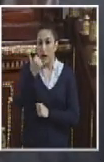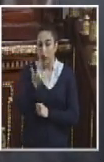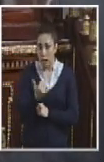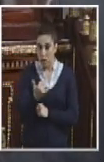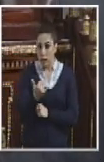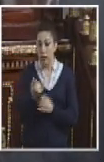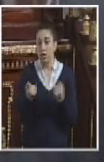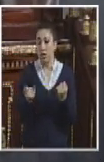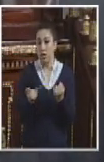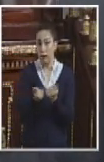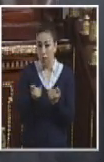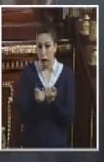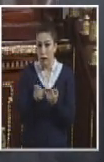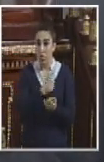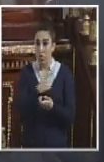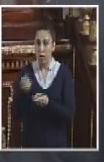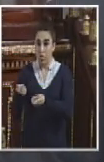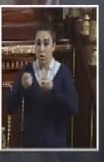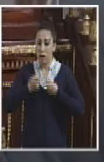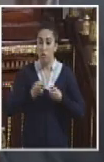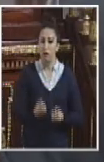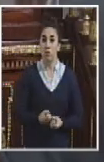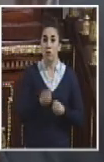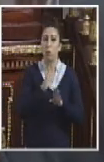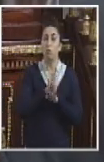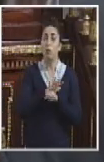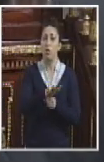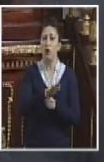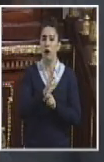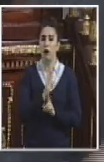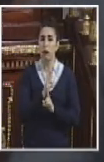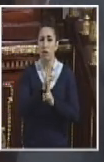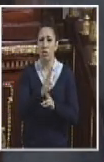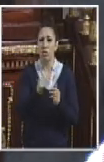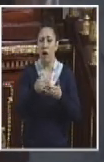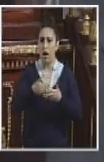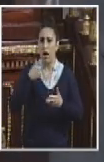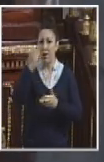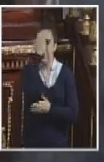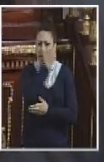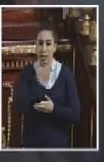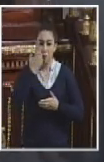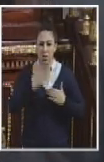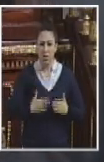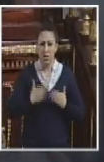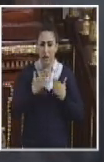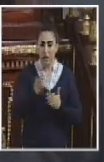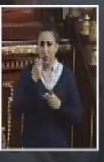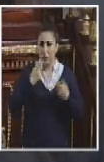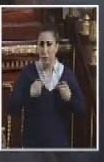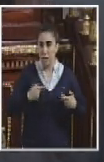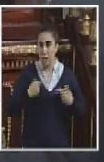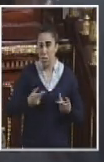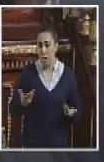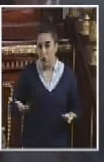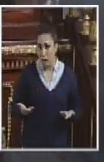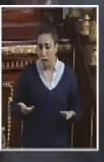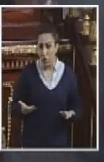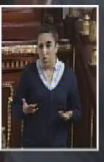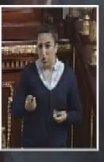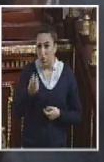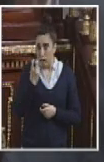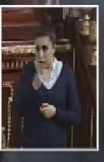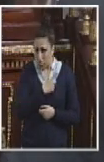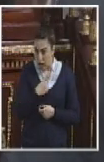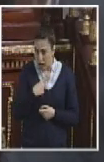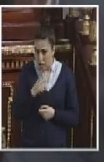también que envíe los resultados de los exámenes de confianza de esa persona que está proponiendo. Eso es lo que debe de ser, eso es